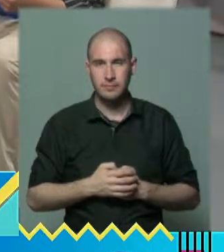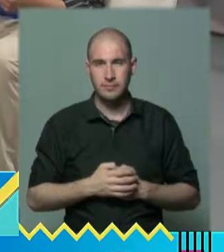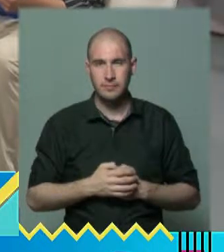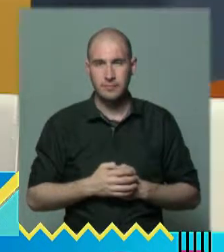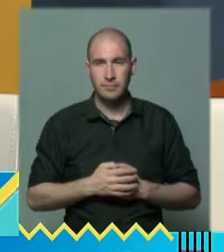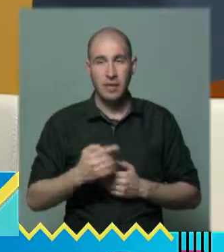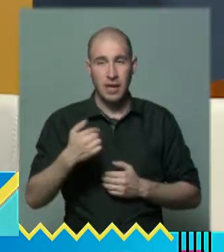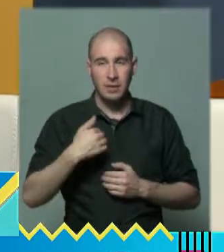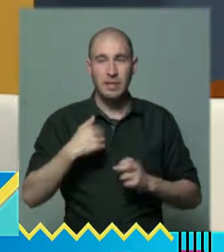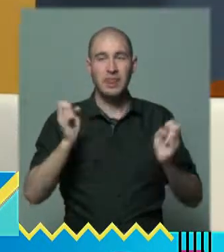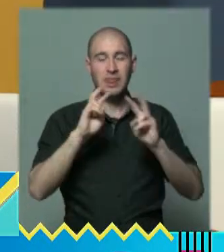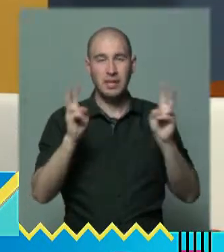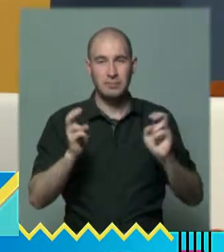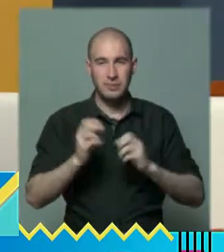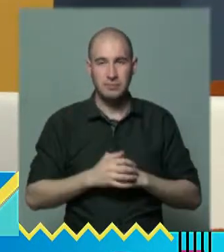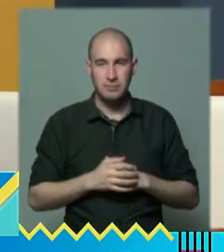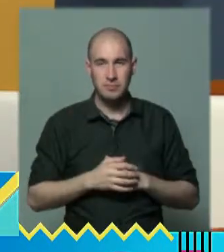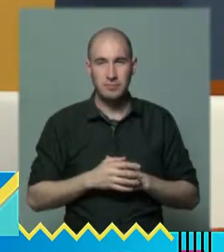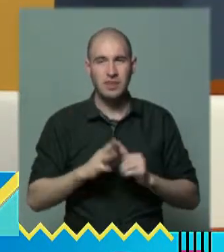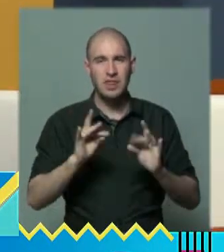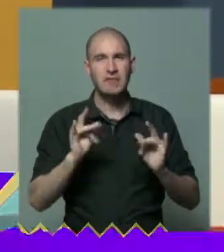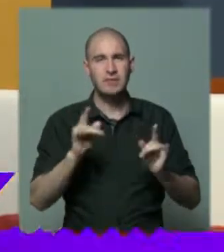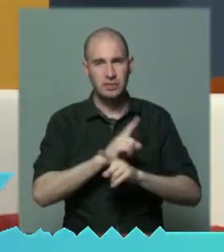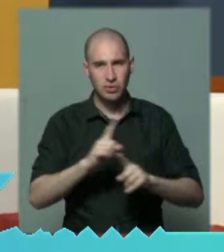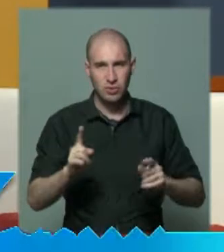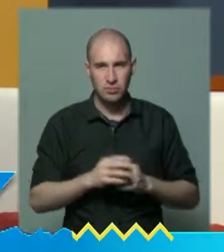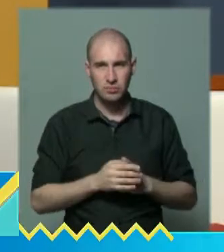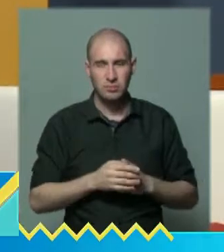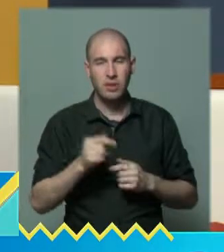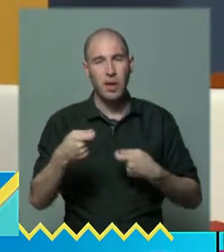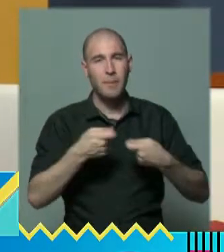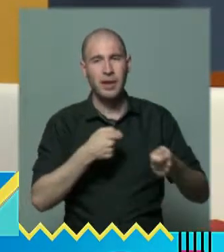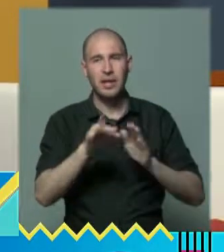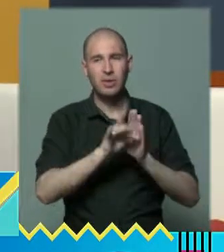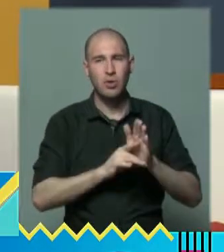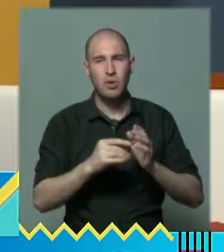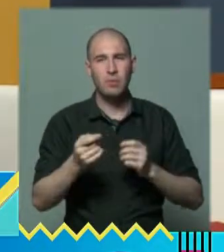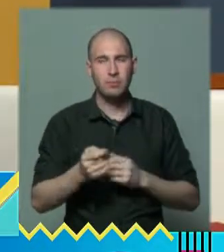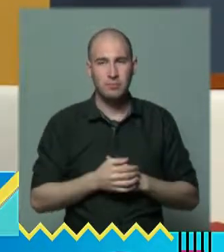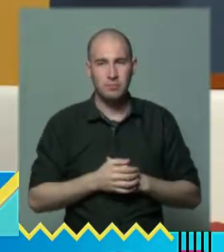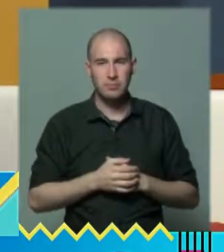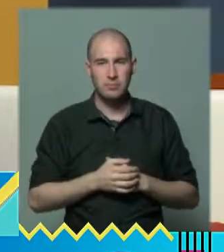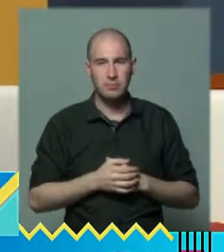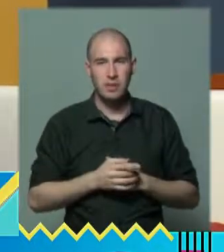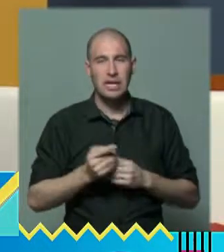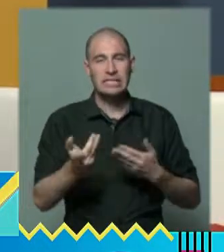Bueno, para mí el tema no es tan complejo, ni hay que manejar tantos números para saber de que los servicios públicos tienen